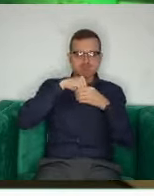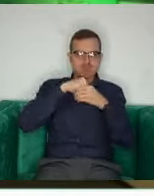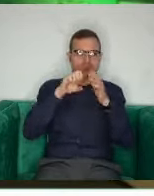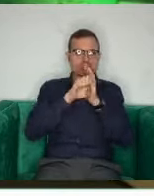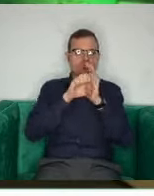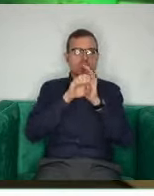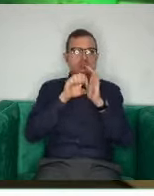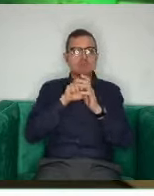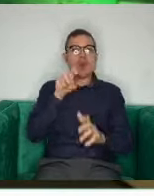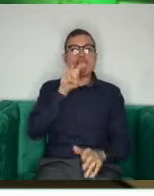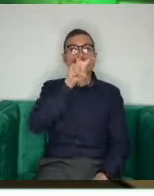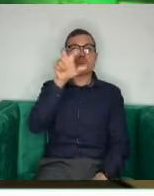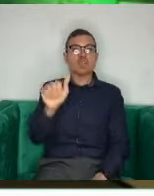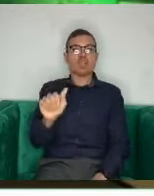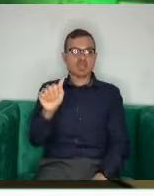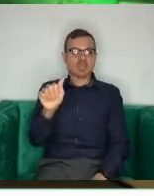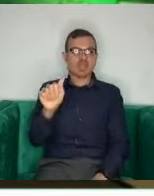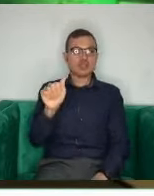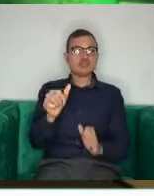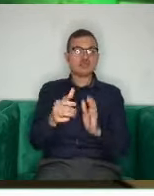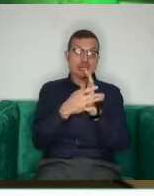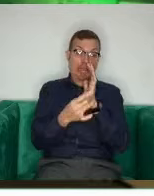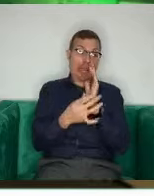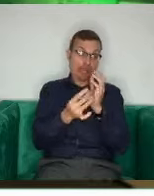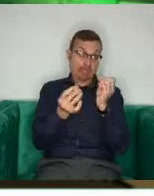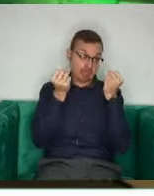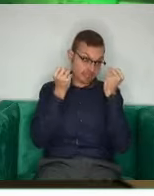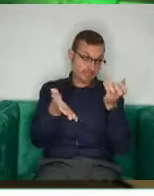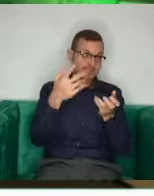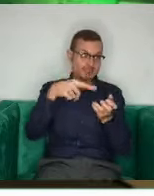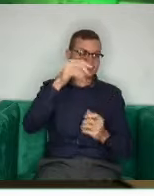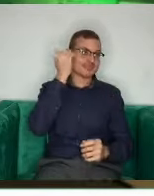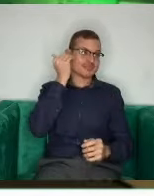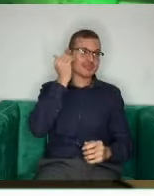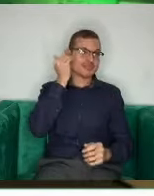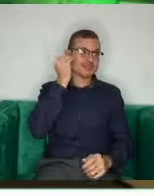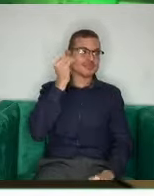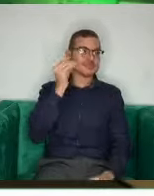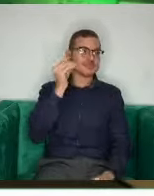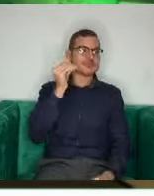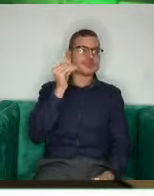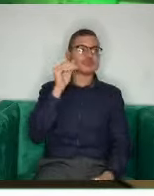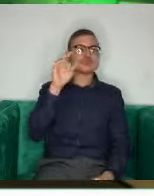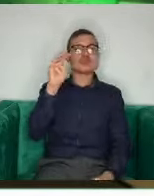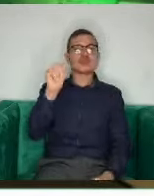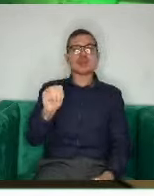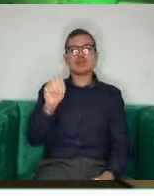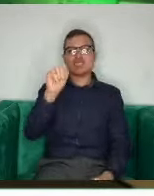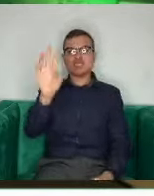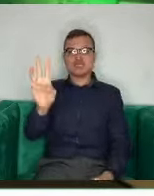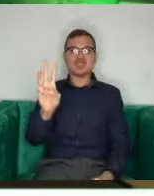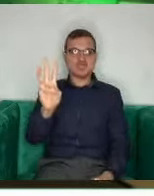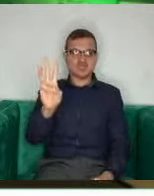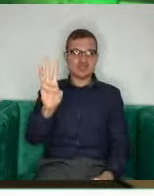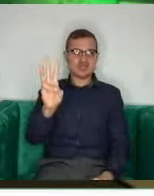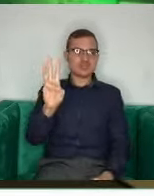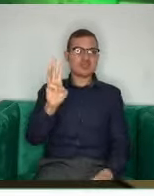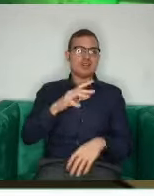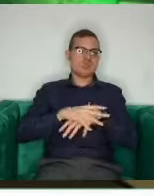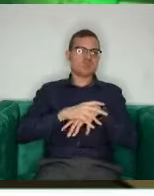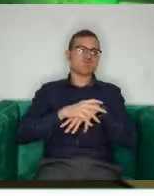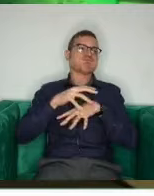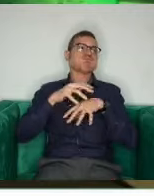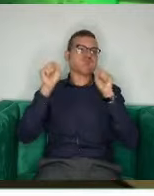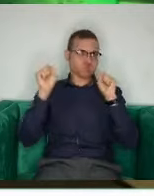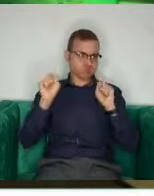diferentes compuestos como grasas saturadas, omega 6 también, y se inflama y ve un cambio en su